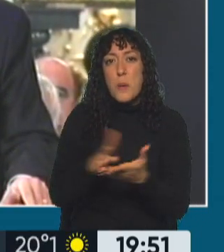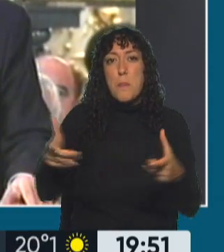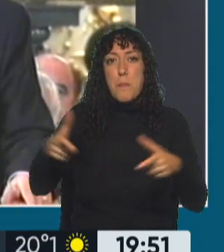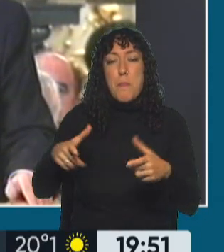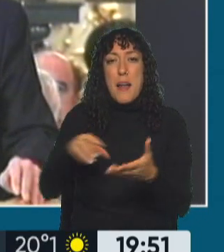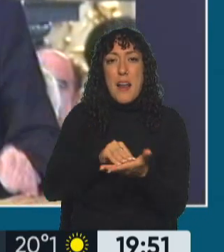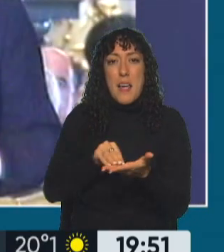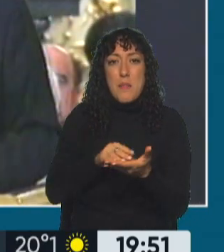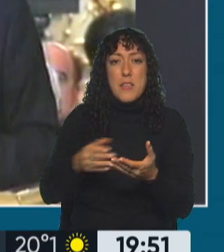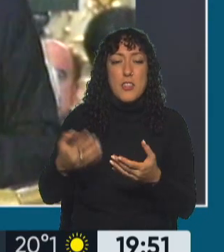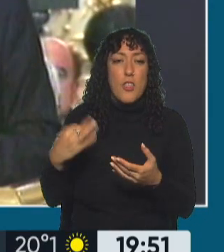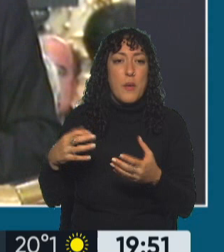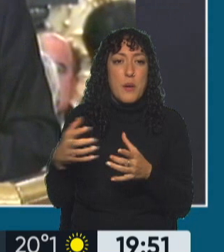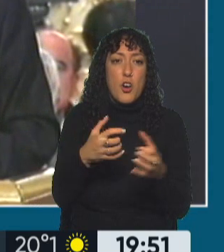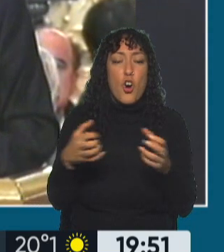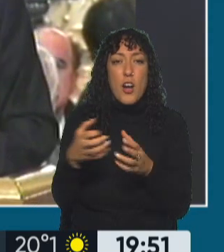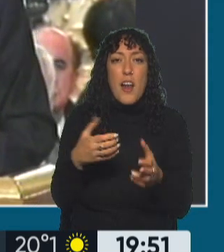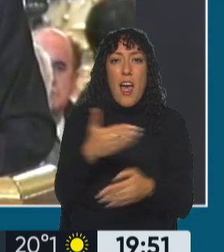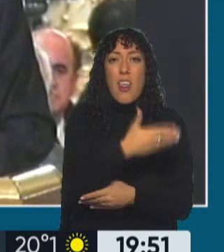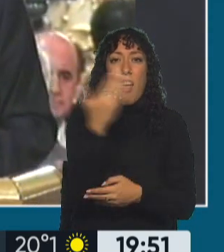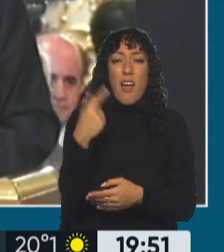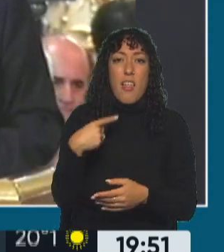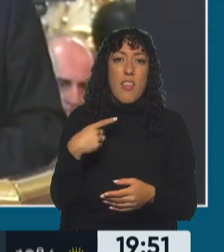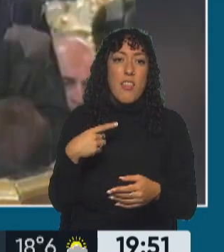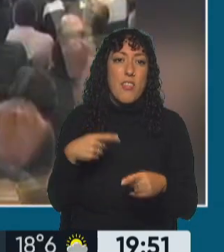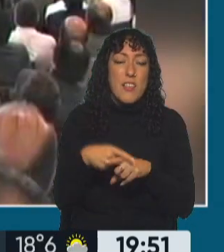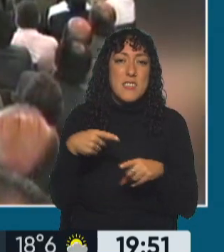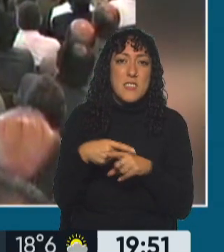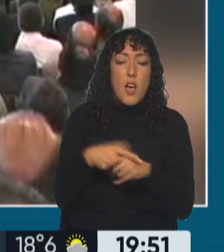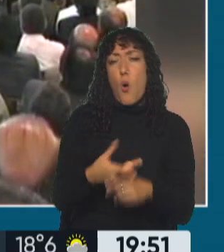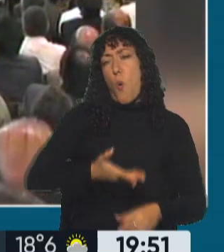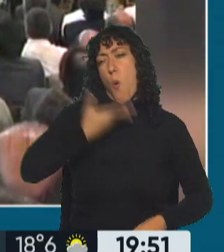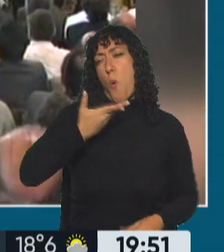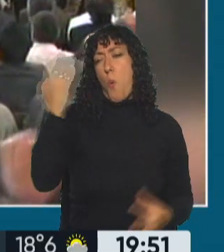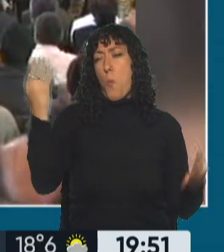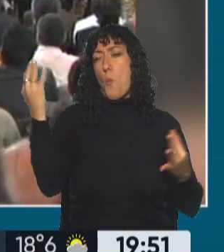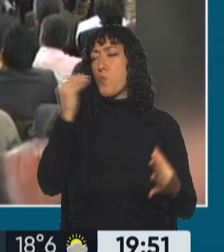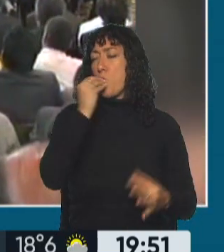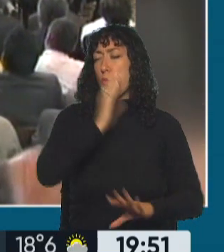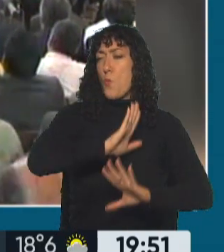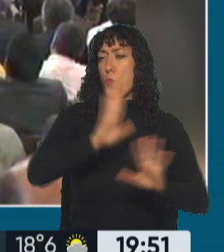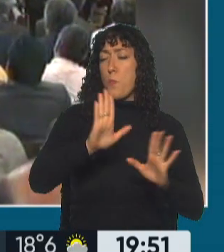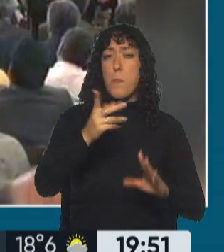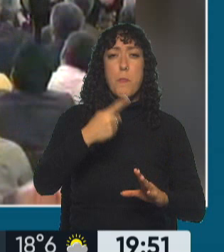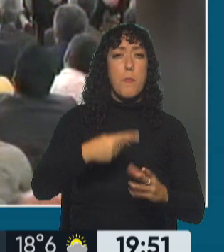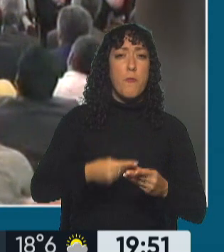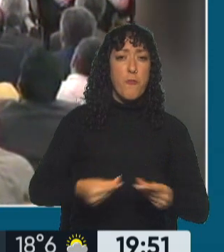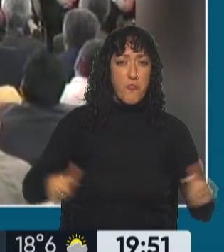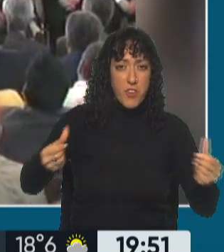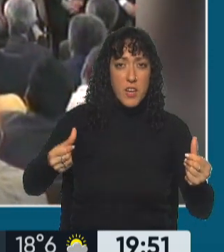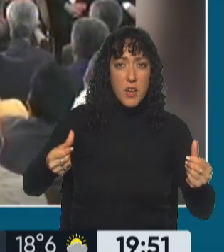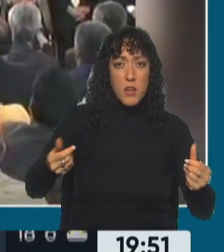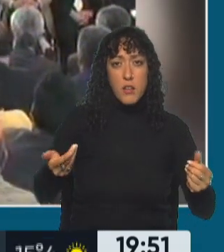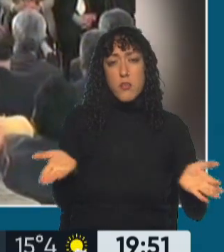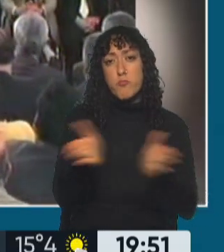hizo el Parlamento? Una jornada de debate. Discursos espectaculares, te diría. ¿Y cuando terminó? Y se